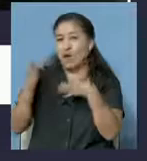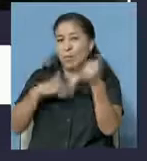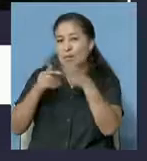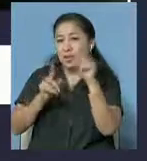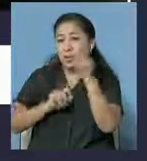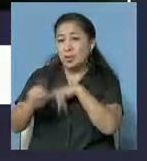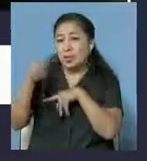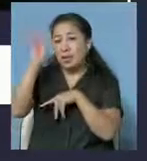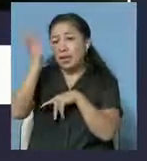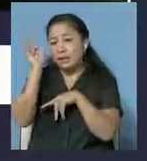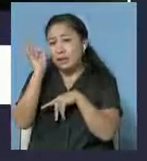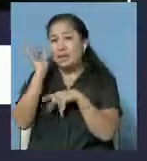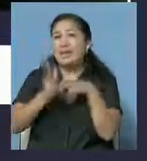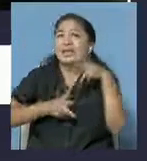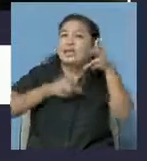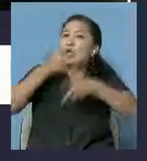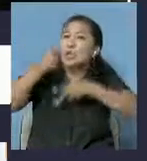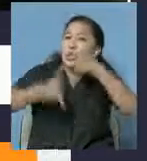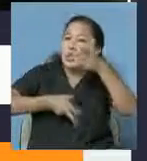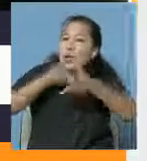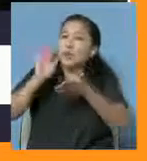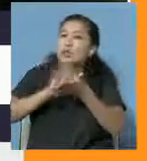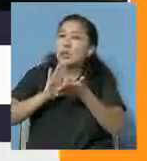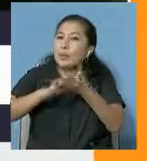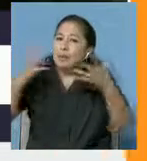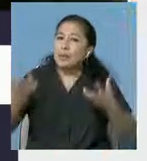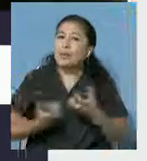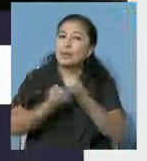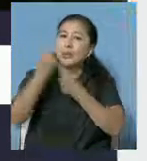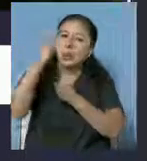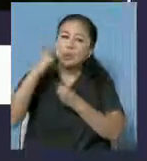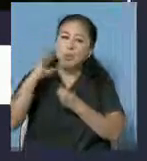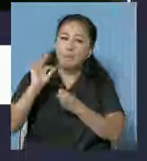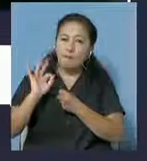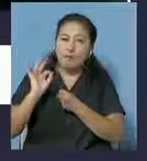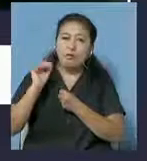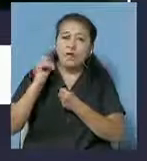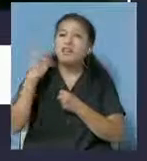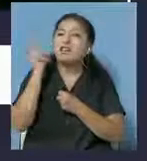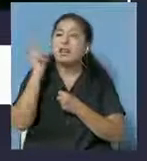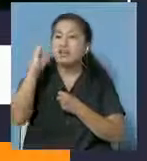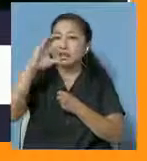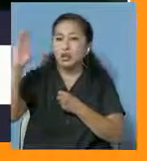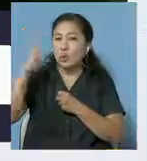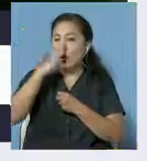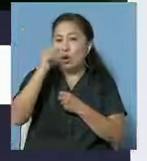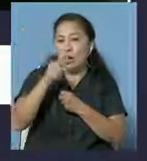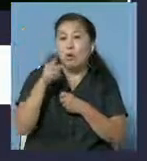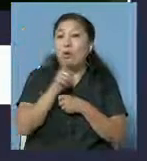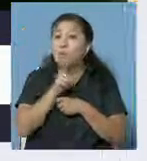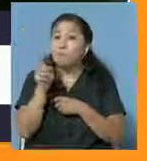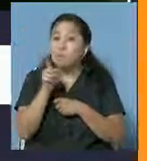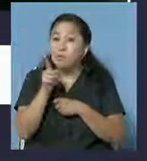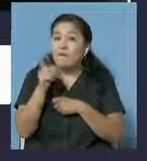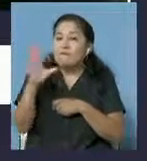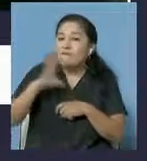con usted para hacer esta reseña del cumpleaños número 90 de Gimnasia y Esgrima de Jujuy. También, bueno, de cómo ya